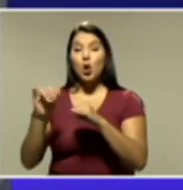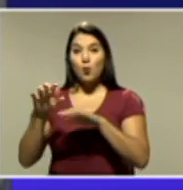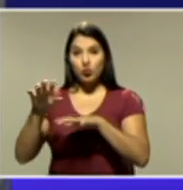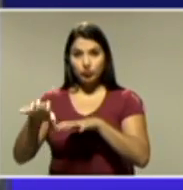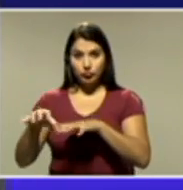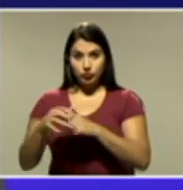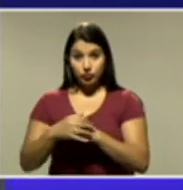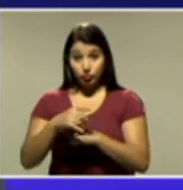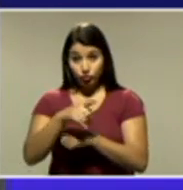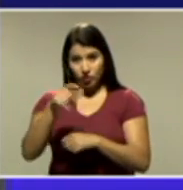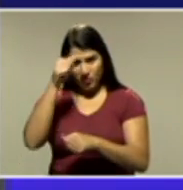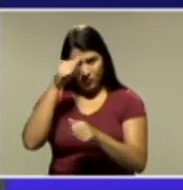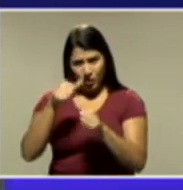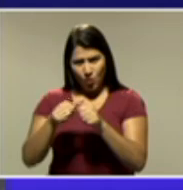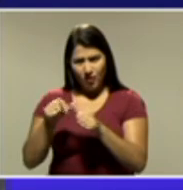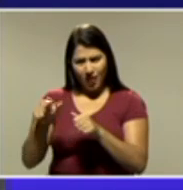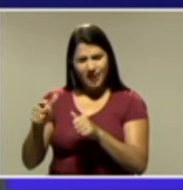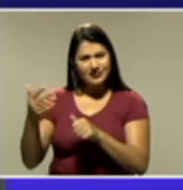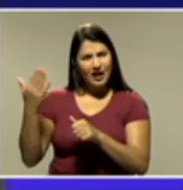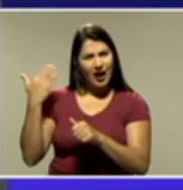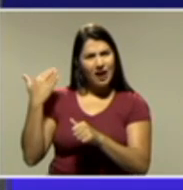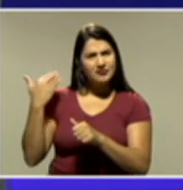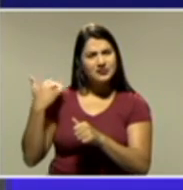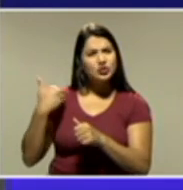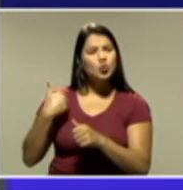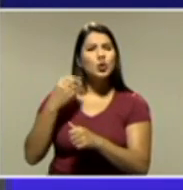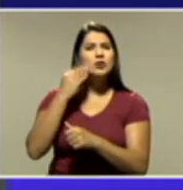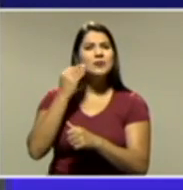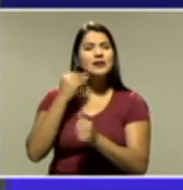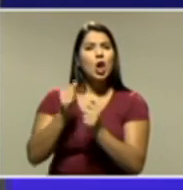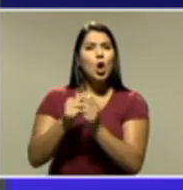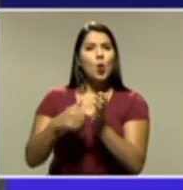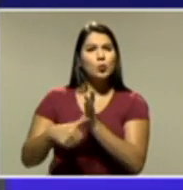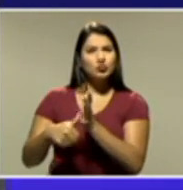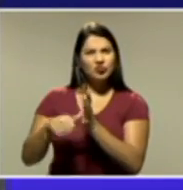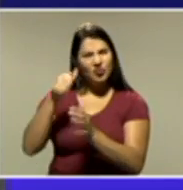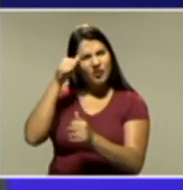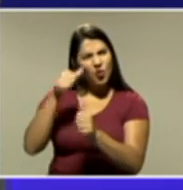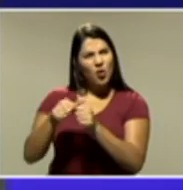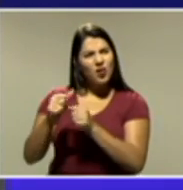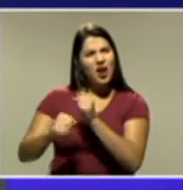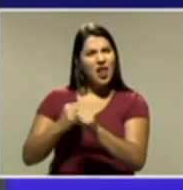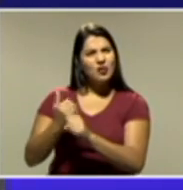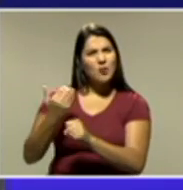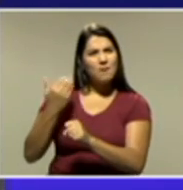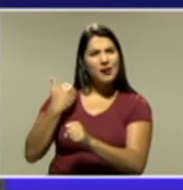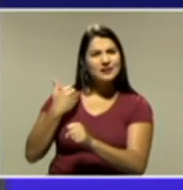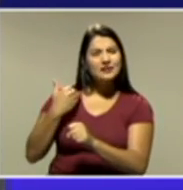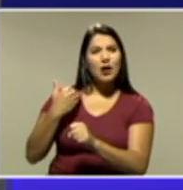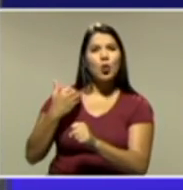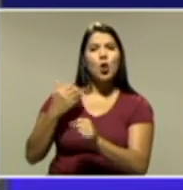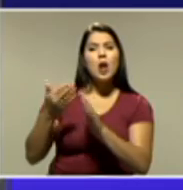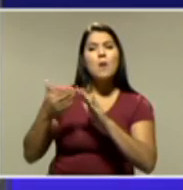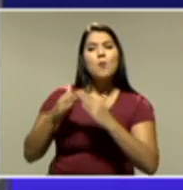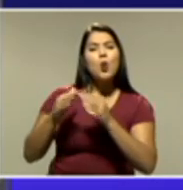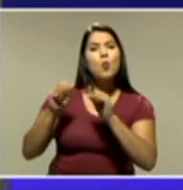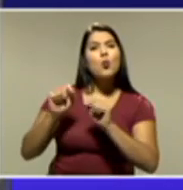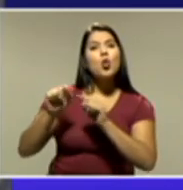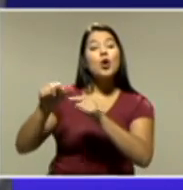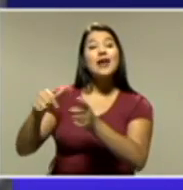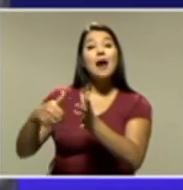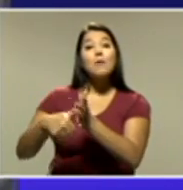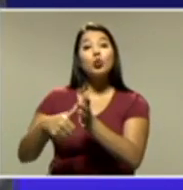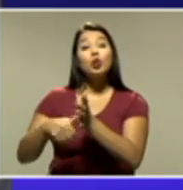que recordar que hubo un referéndum el año pasado, si mal no recuerdo, en donde se